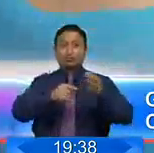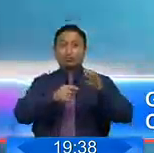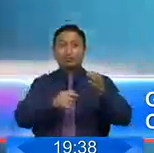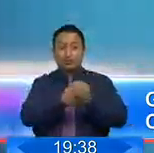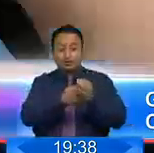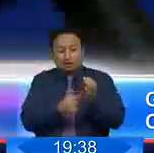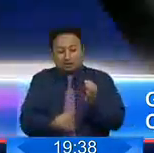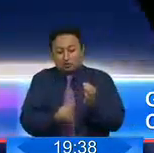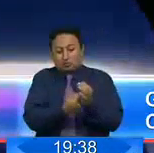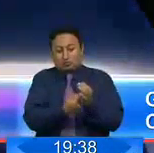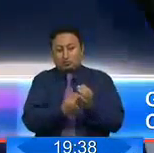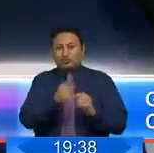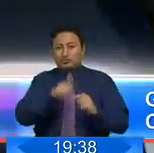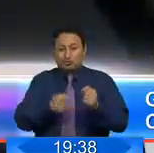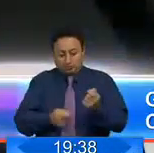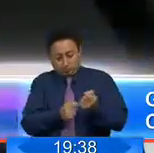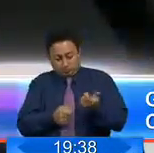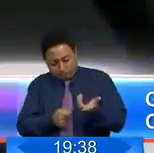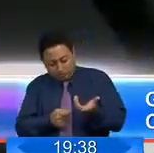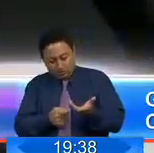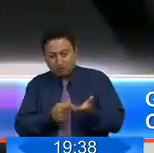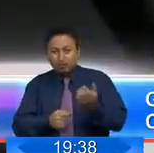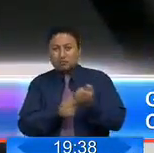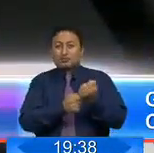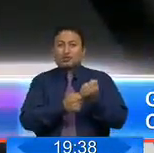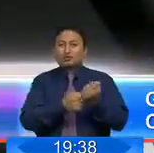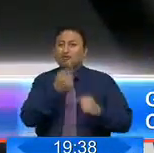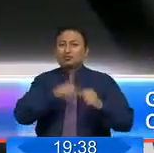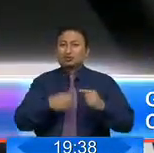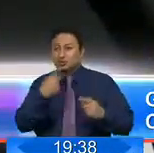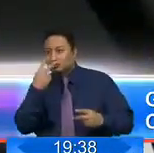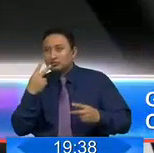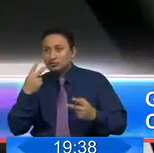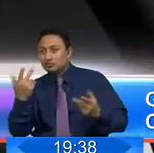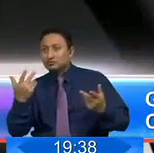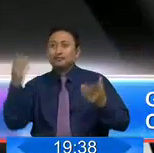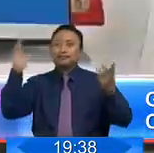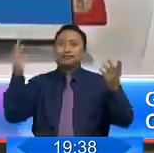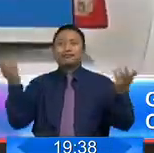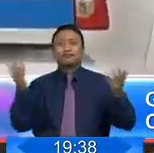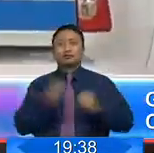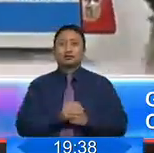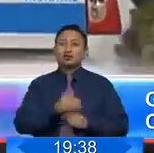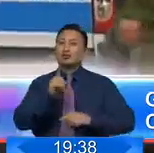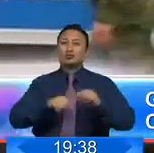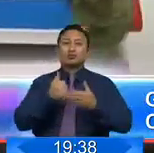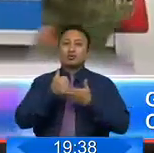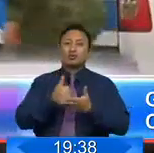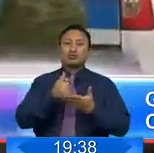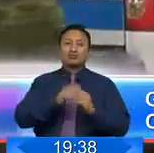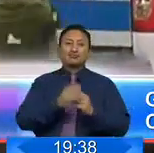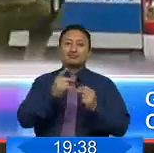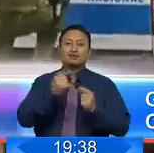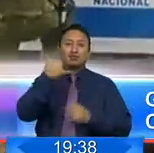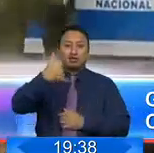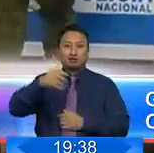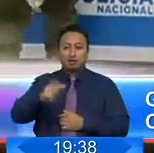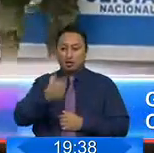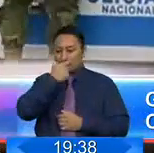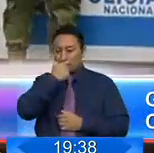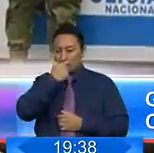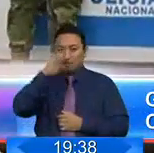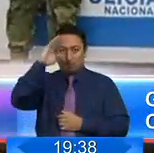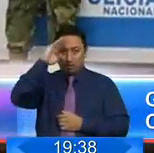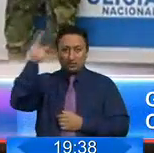candado. Evitó que pueda meter la llave y solo le tocó observar el hecho sangriento y tuvo que solicitar inmediatamente la ayuda de la Policía